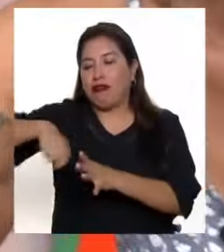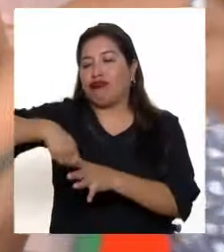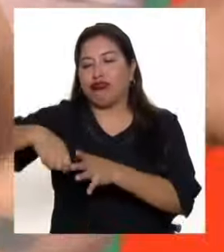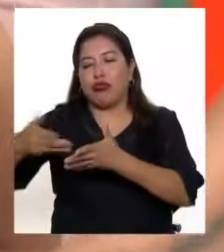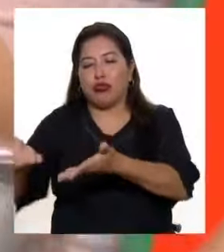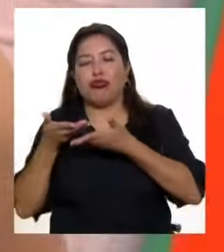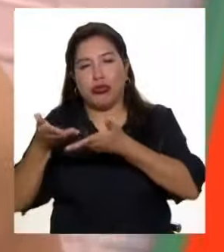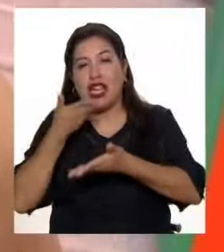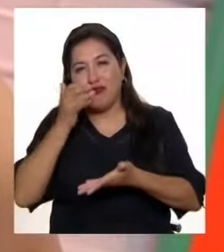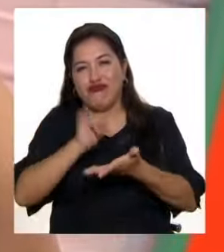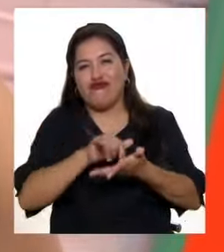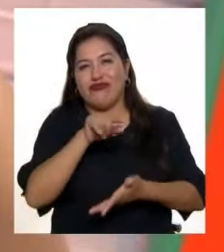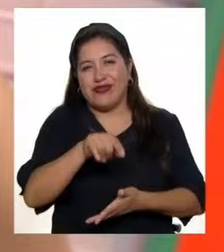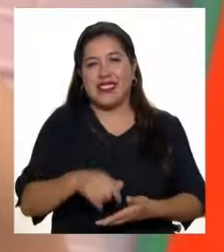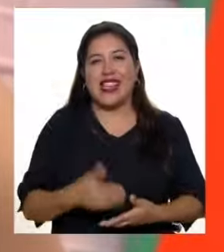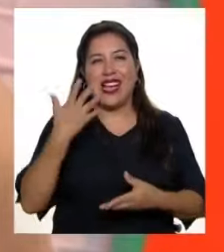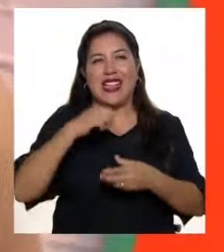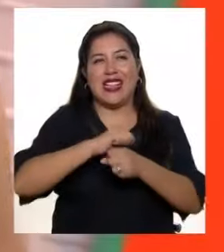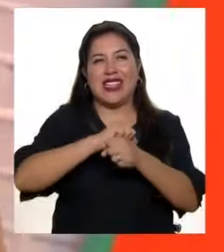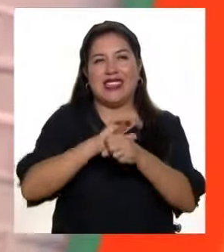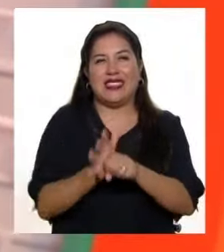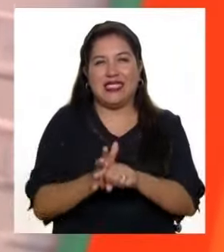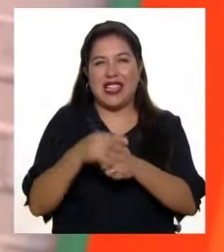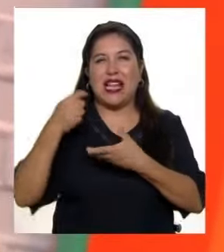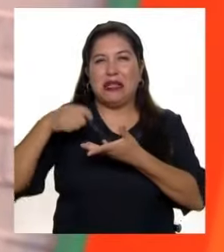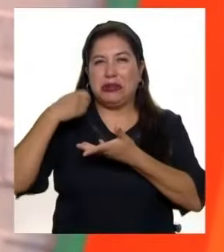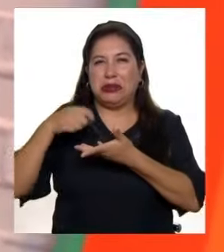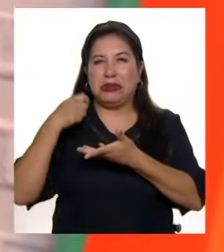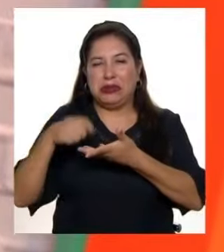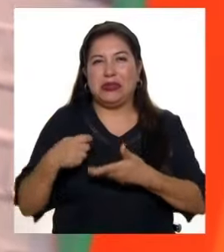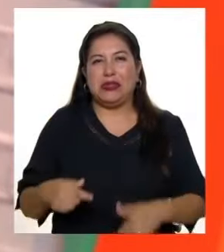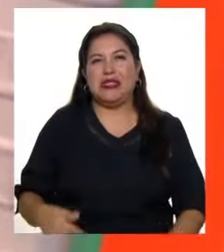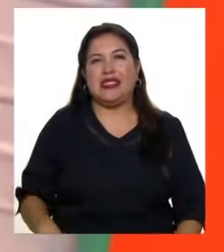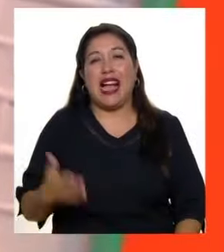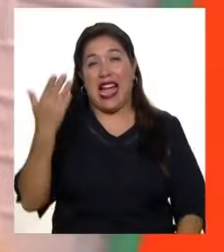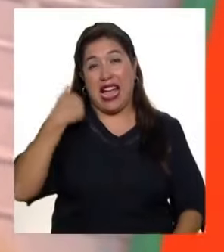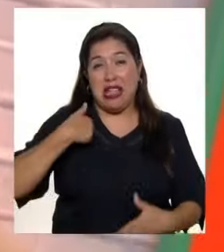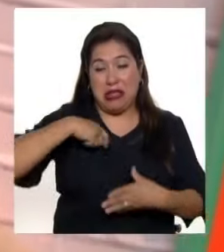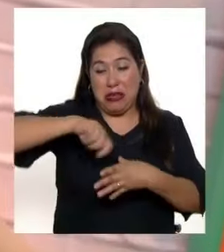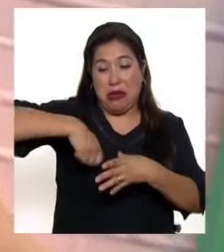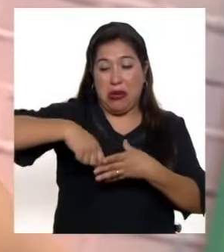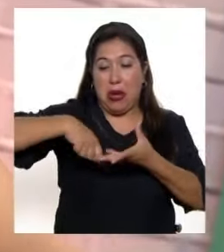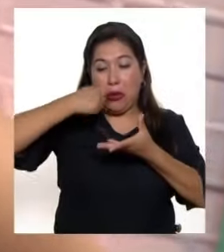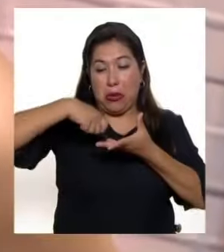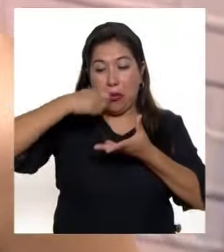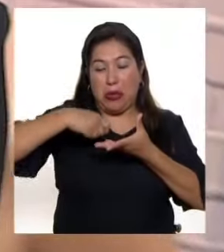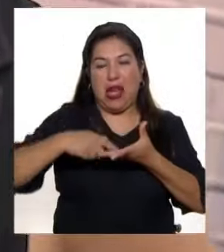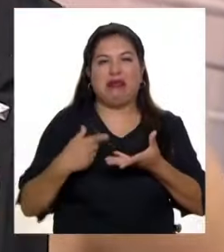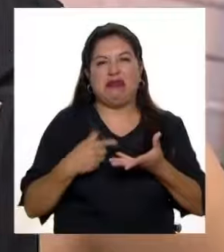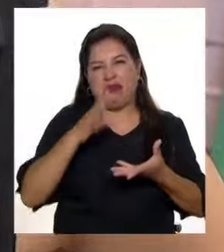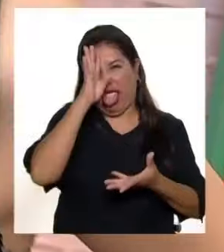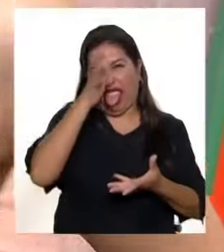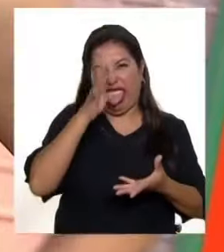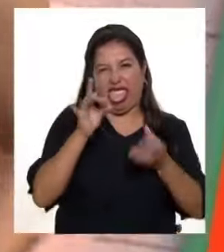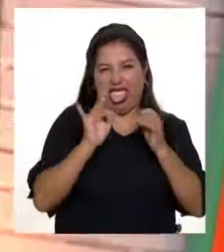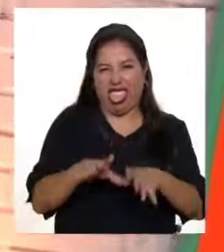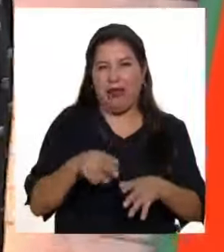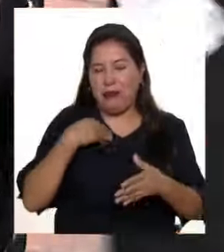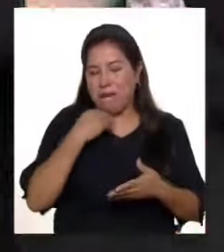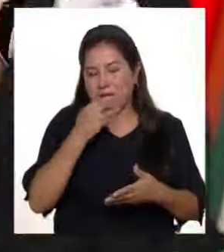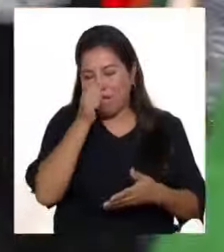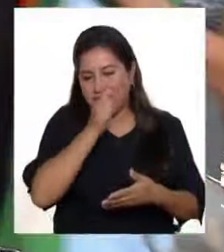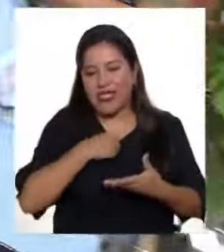querido preparar, pero me salió una cochinada. No he tenido que comer porque tú sabes que no se puede desperdiciar nada. Claro. Rubí.